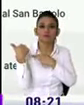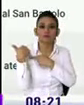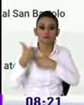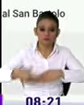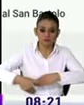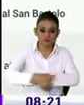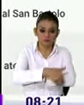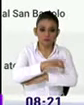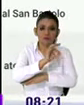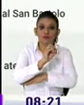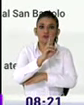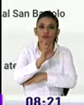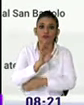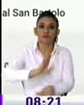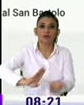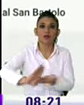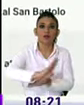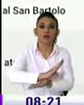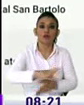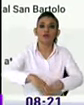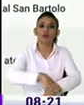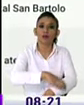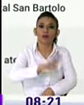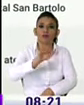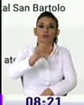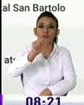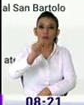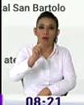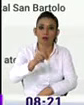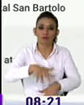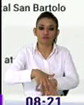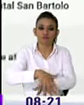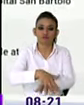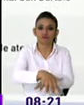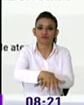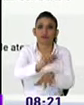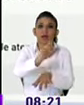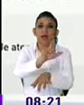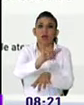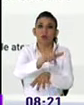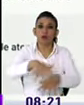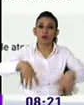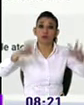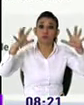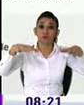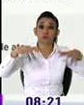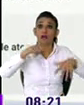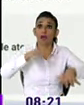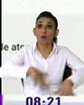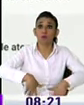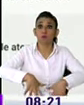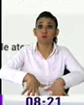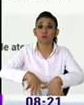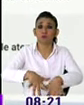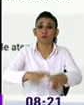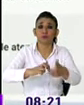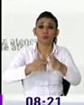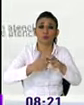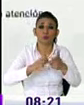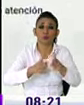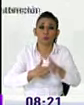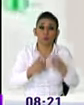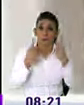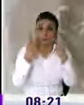Fortines, barrio La Bota, el pasaje el cual es el río pasaje a la Juela. Cuando llueve, es cuando el agua provocando muchos problemas, como pueden